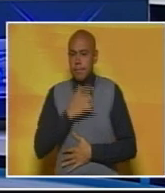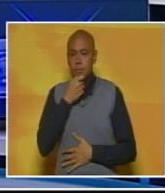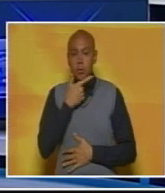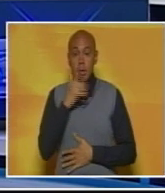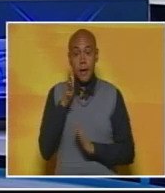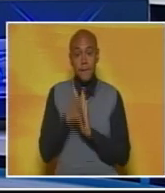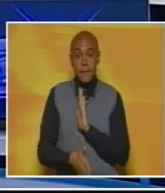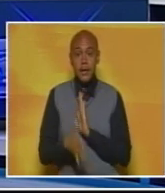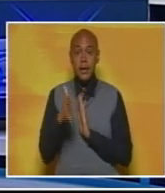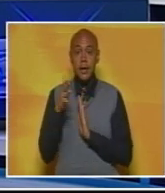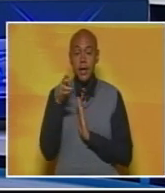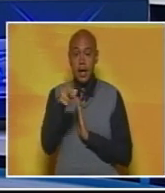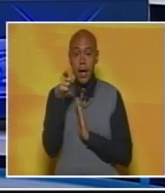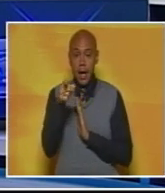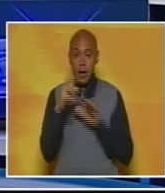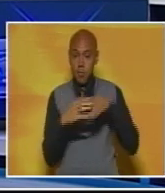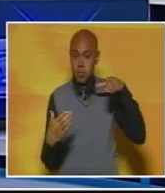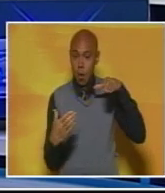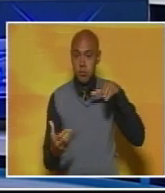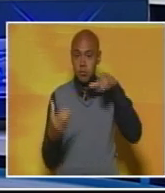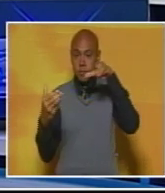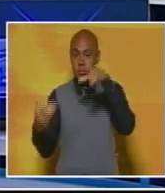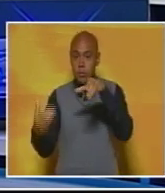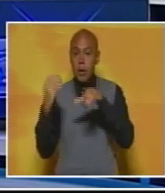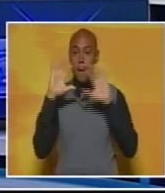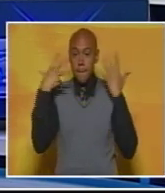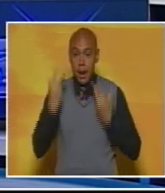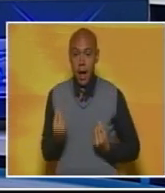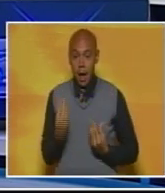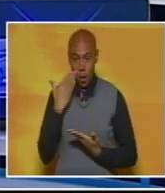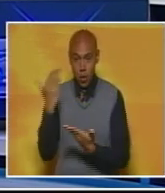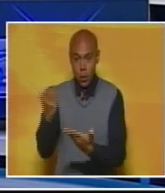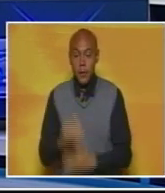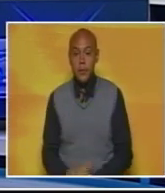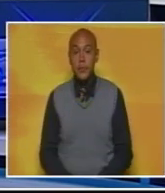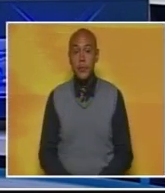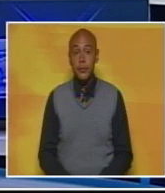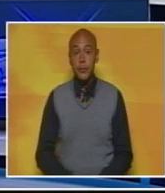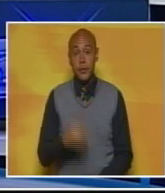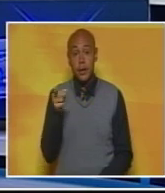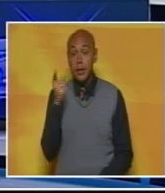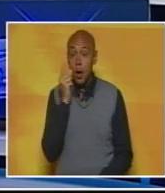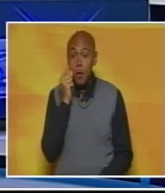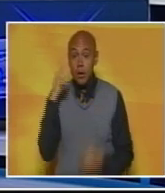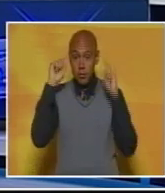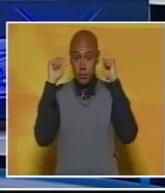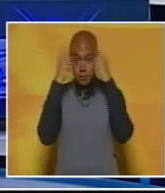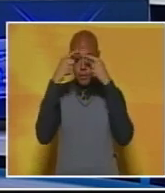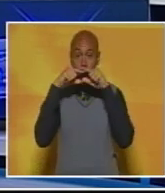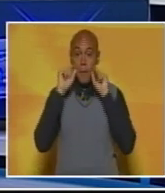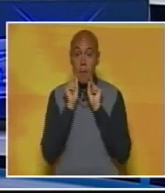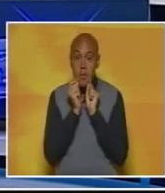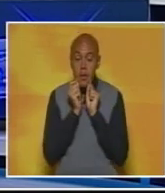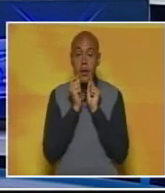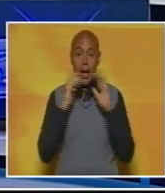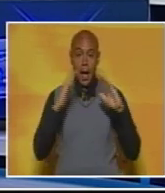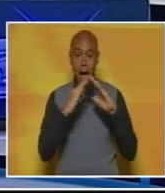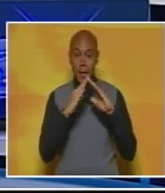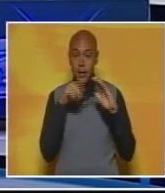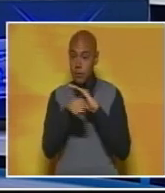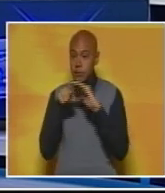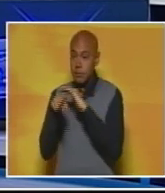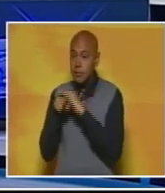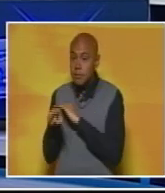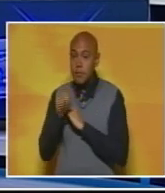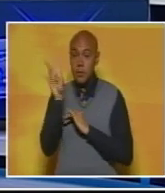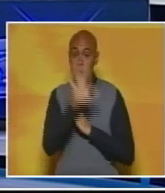que le ha dado el cardenal Baltasar Porras a nuestra compañera Milagros. Así es, José Gregorio Hernández siempre está presente en los hogares de todos